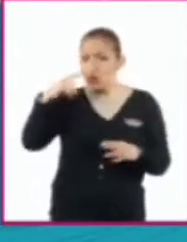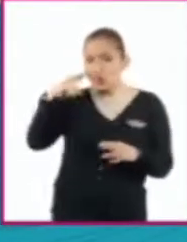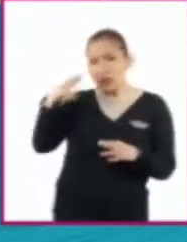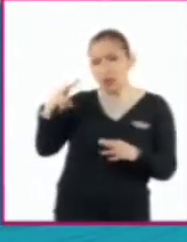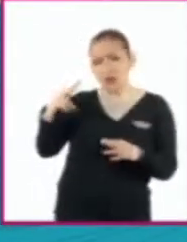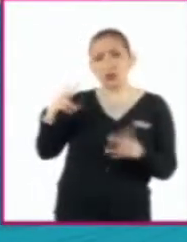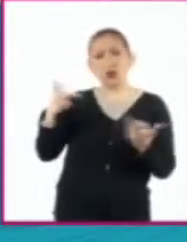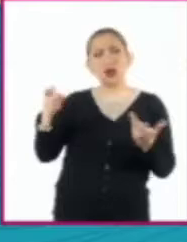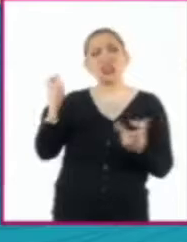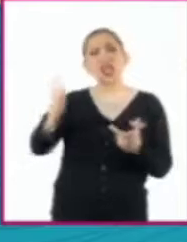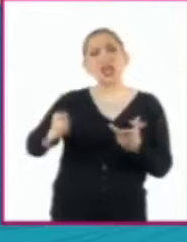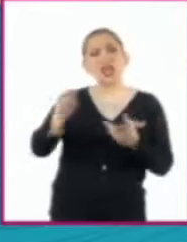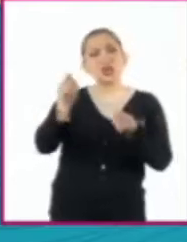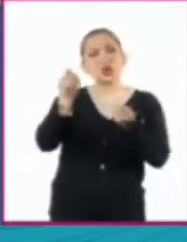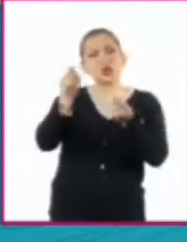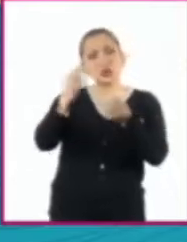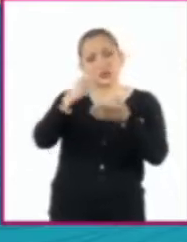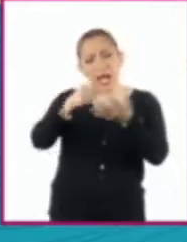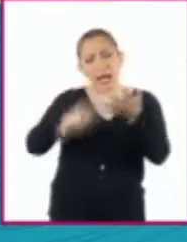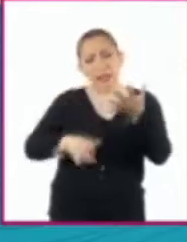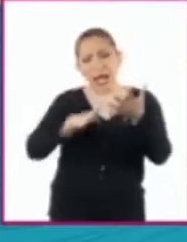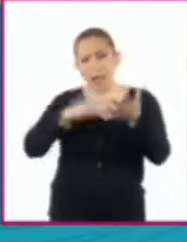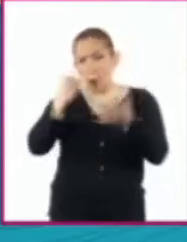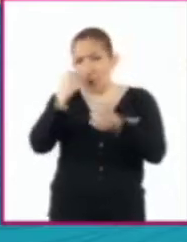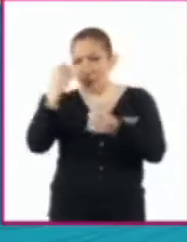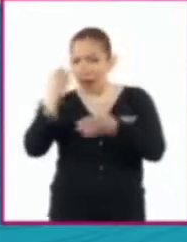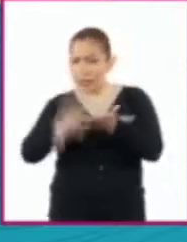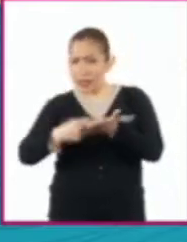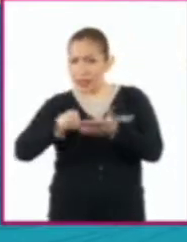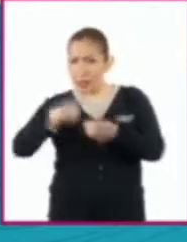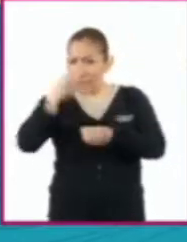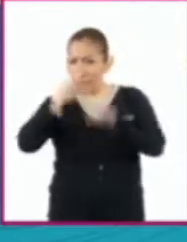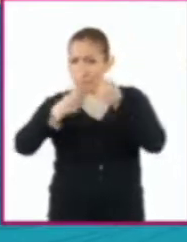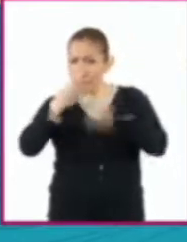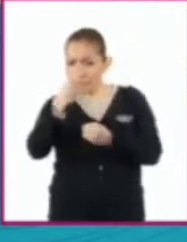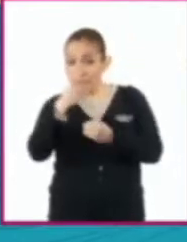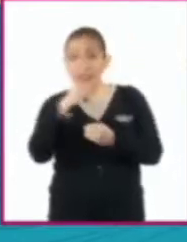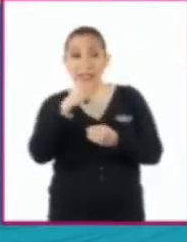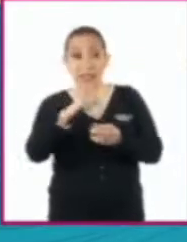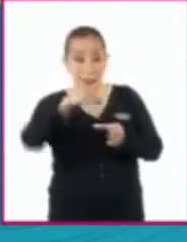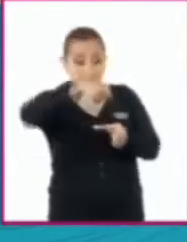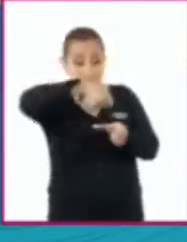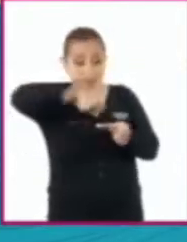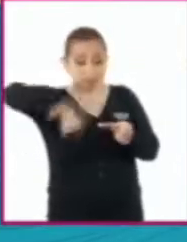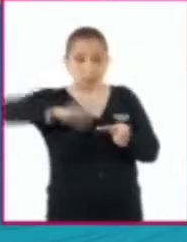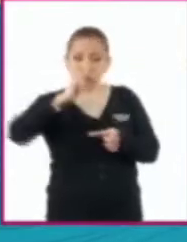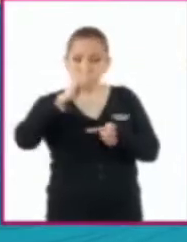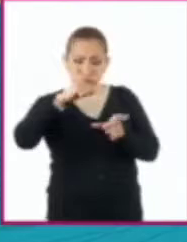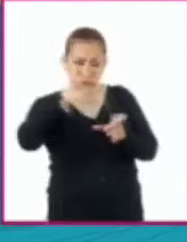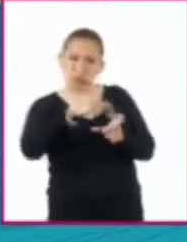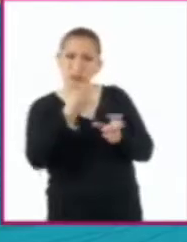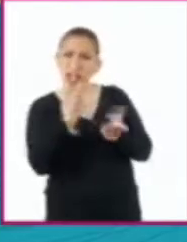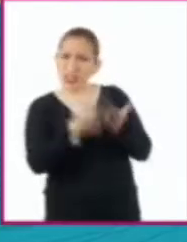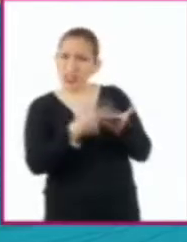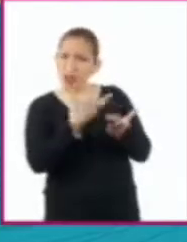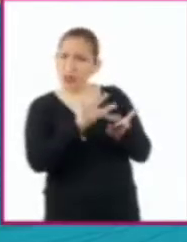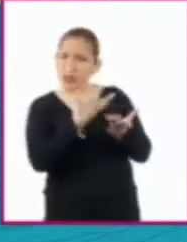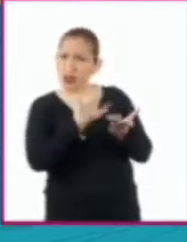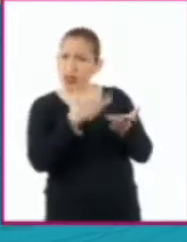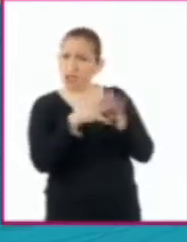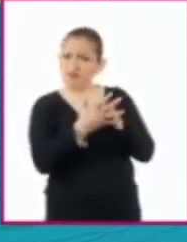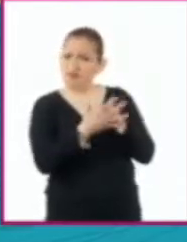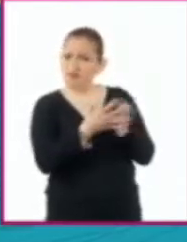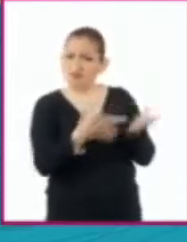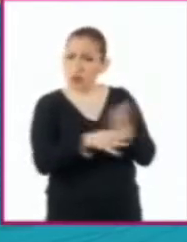preguntado qué sustancias componen la comida con la que nos alimentamos? ¿Y la pasta de dientes con la que mantenemos una higiene bucal, de qué